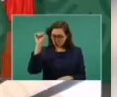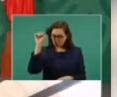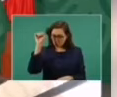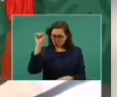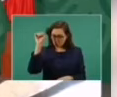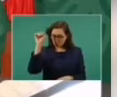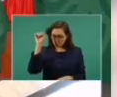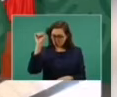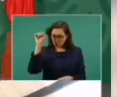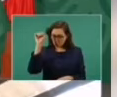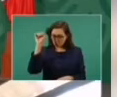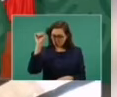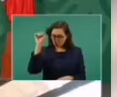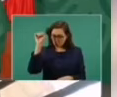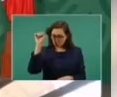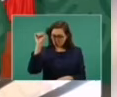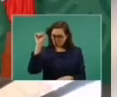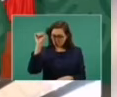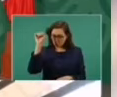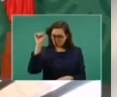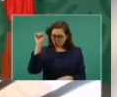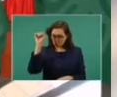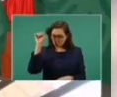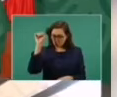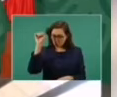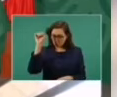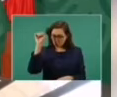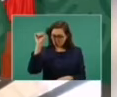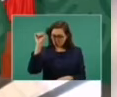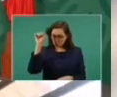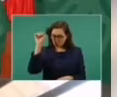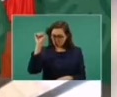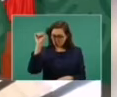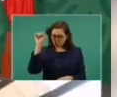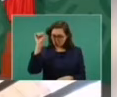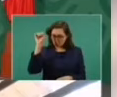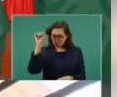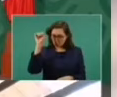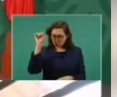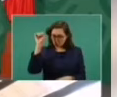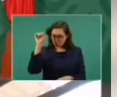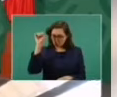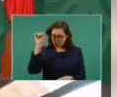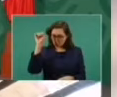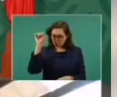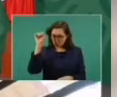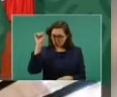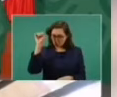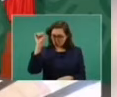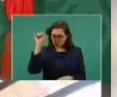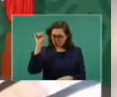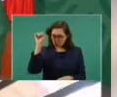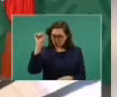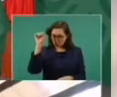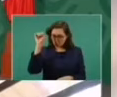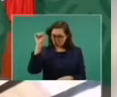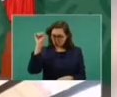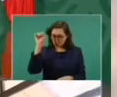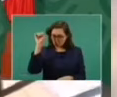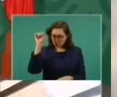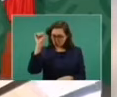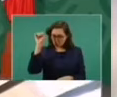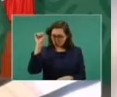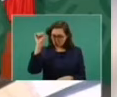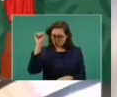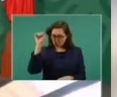ocupados. Y hay que decirlo bien claro. En la cooperativa de Mexicana, o las cooperativas de Mexicana de Aviación,